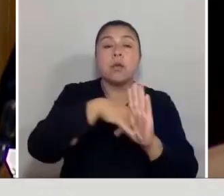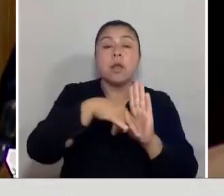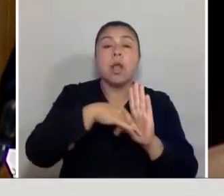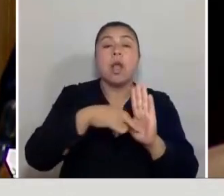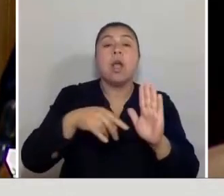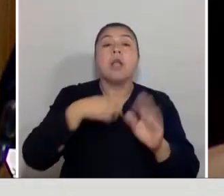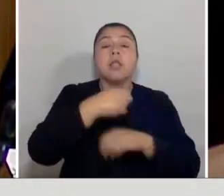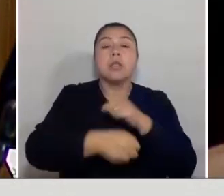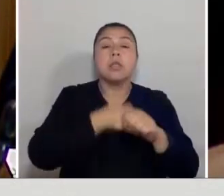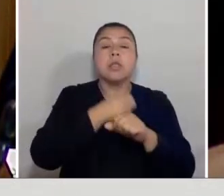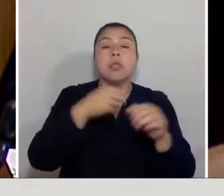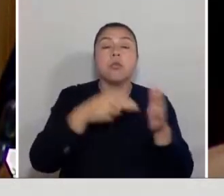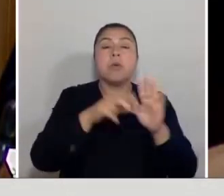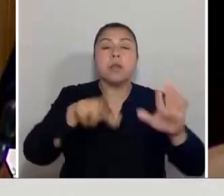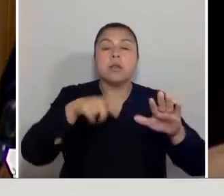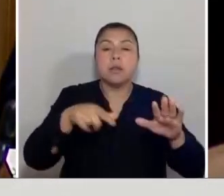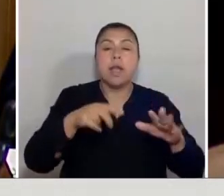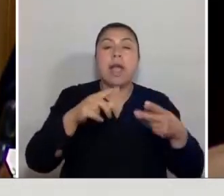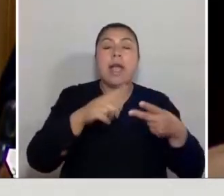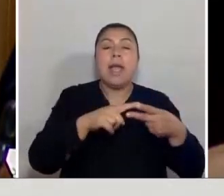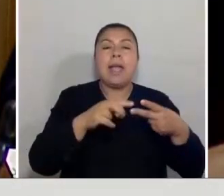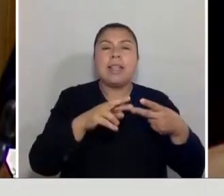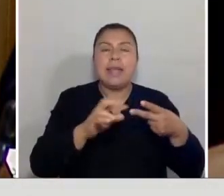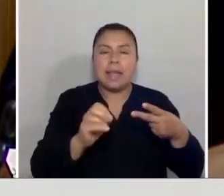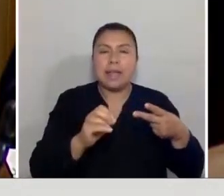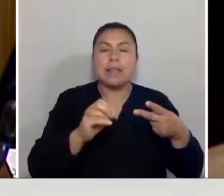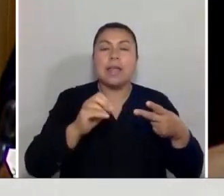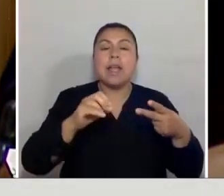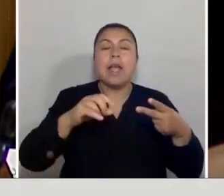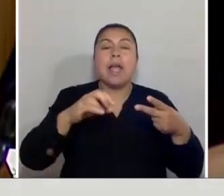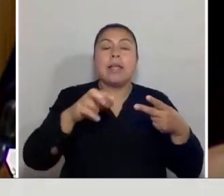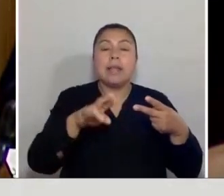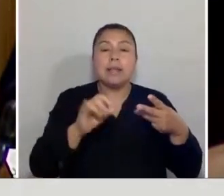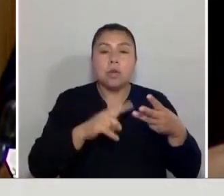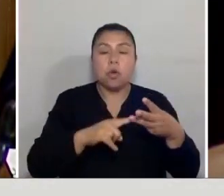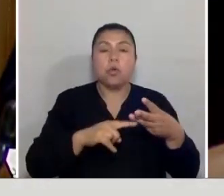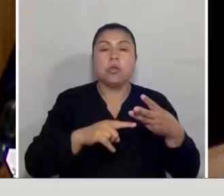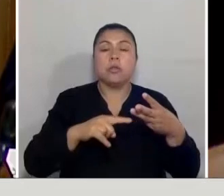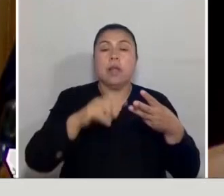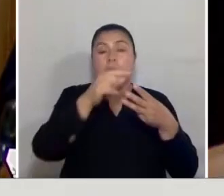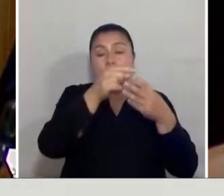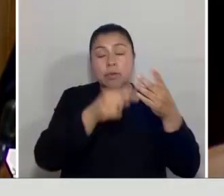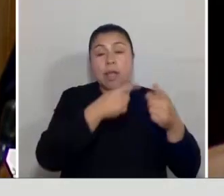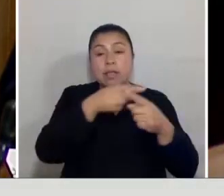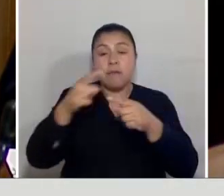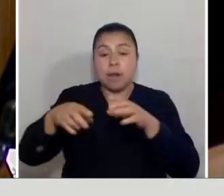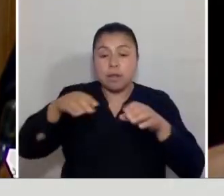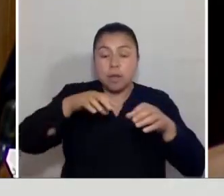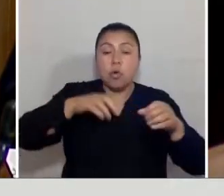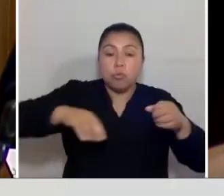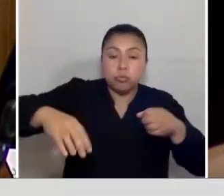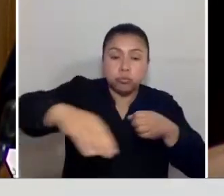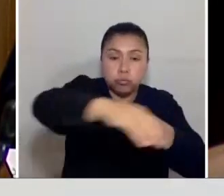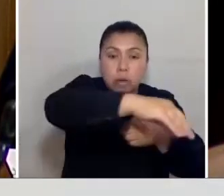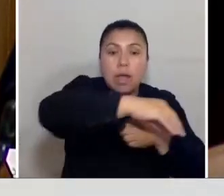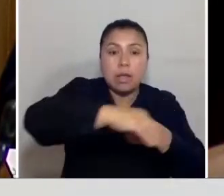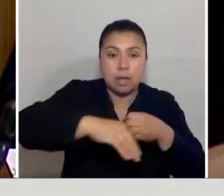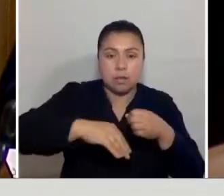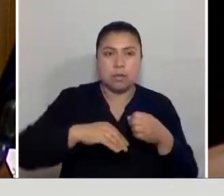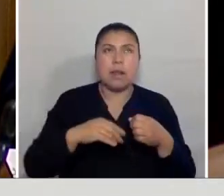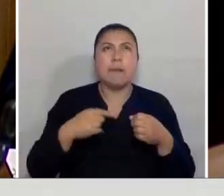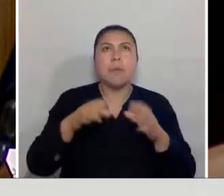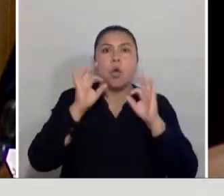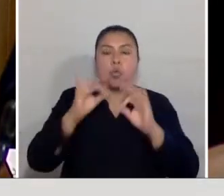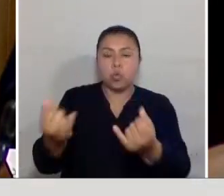entregaron a keilen Castro kem chión y quinchao necesitamos ver en qué condiciones están justamente estos servicios que se dan para